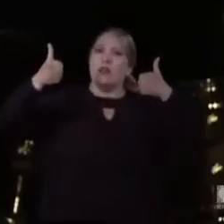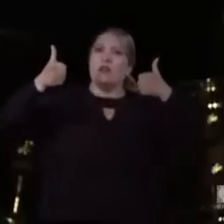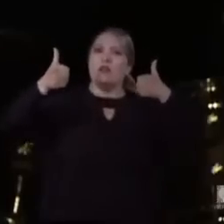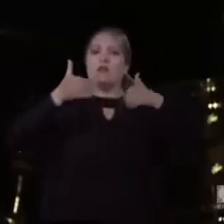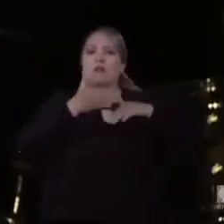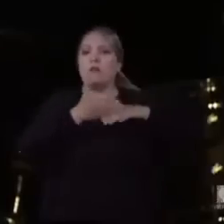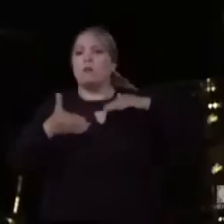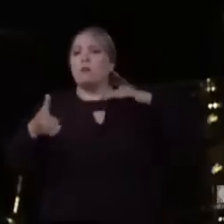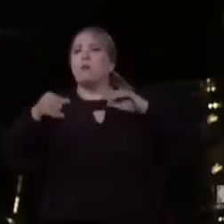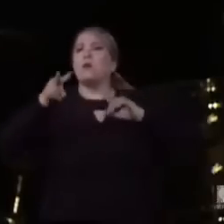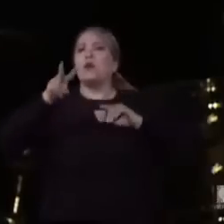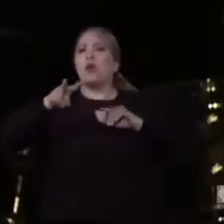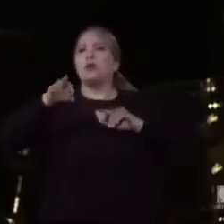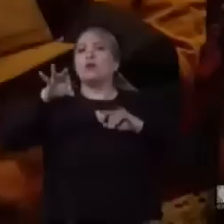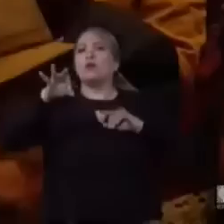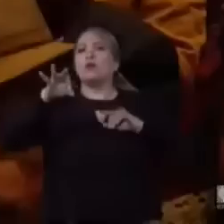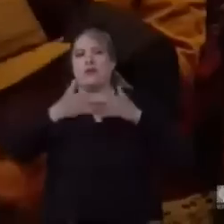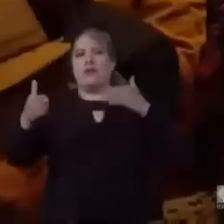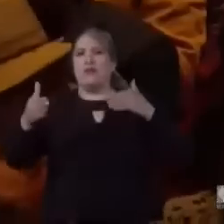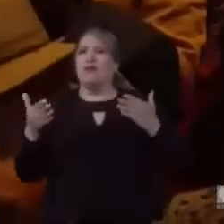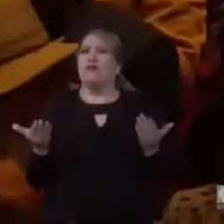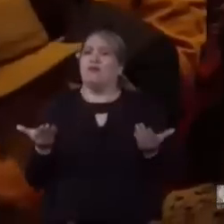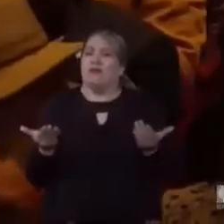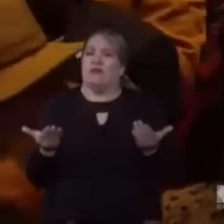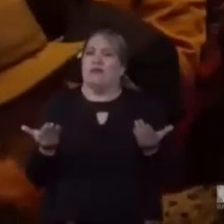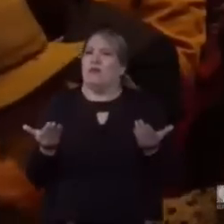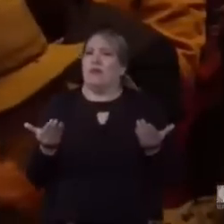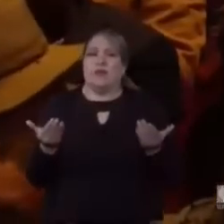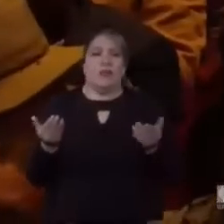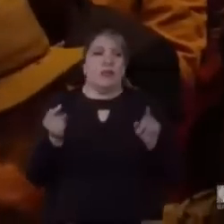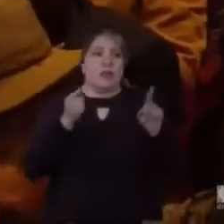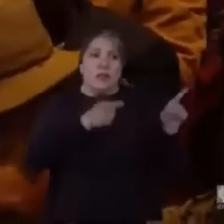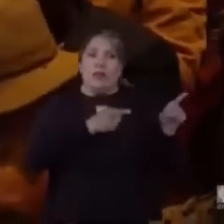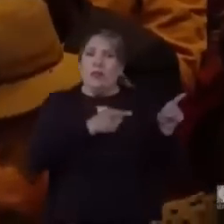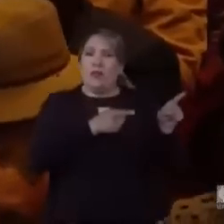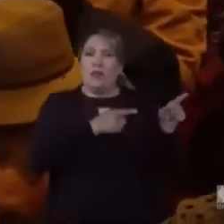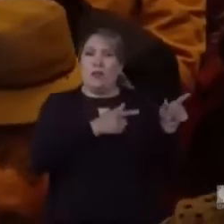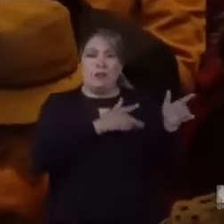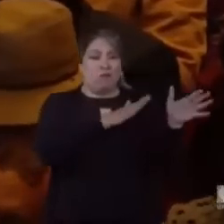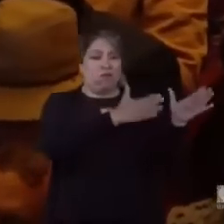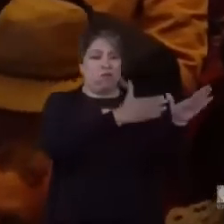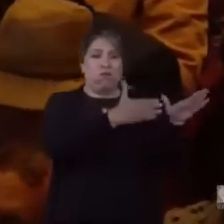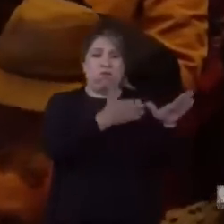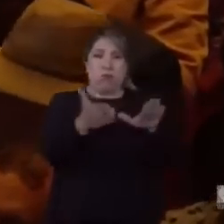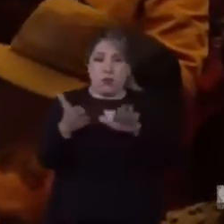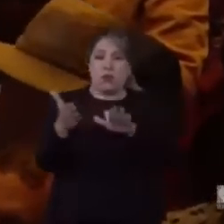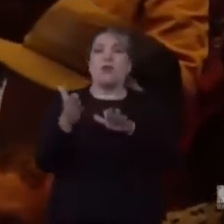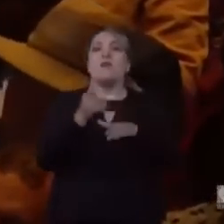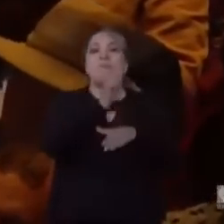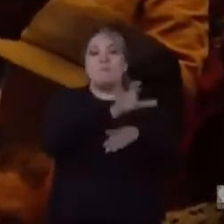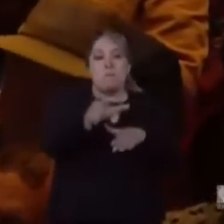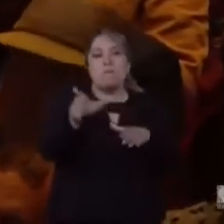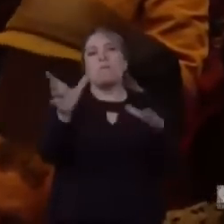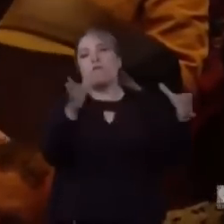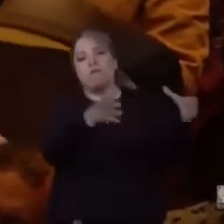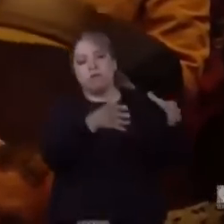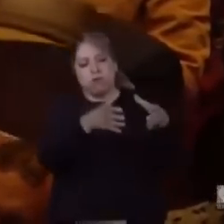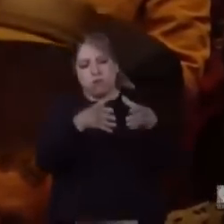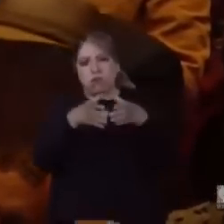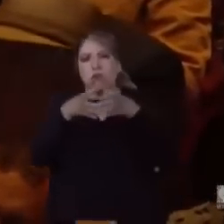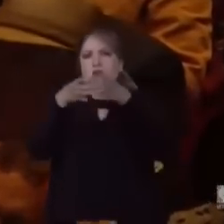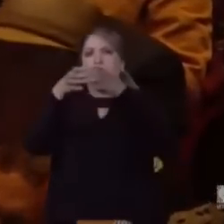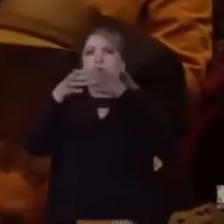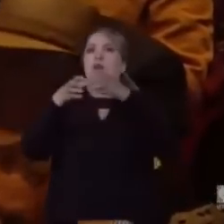tres meses después. Estos crímenes ocurrieron cuando civiles y militares llevaron al más alto nivel